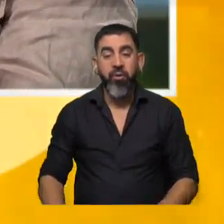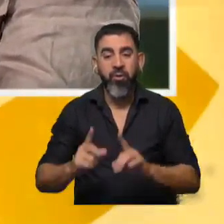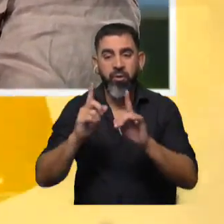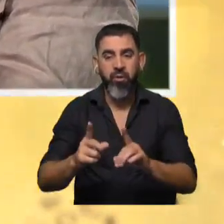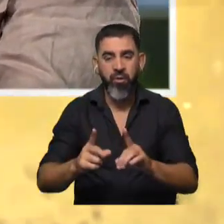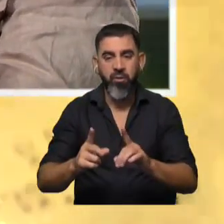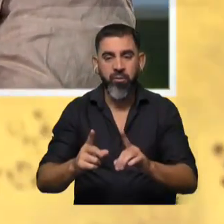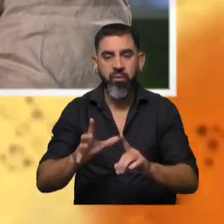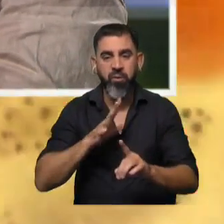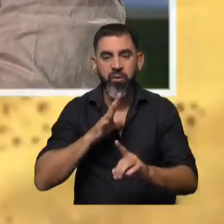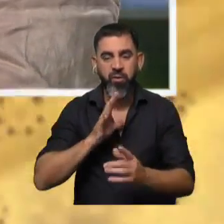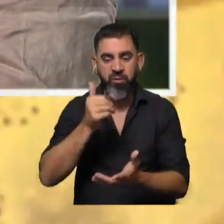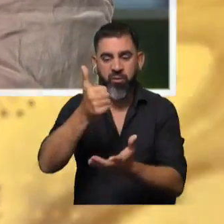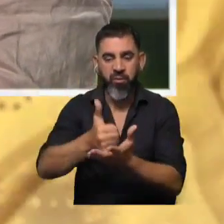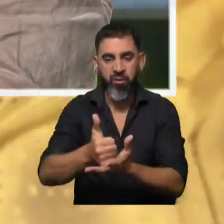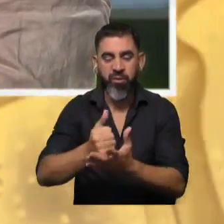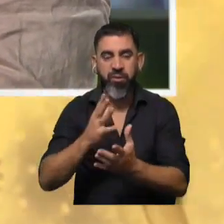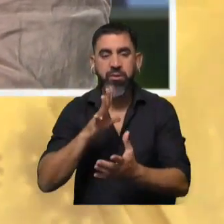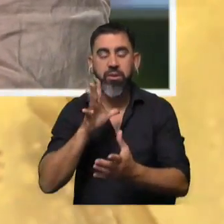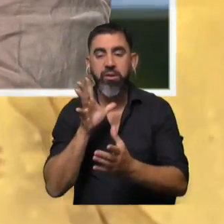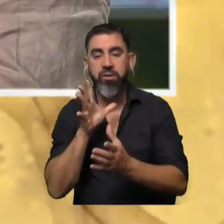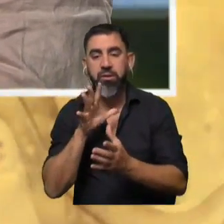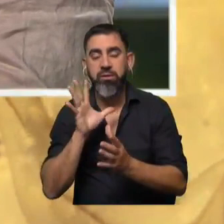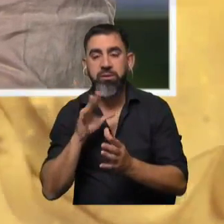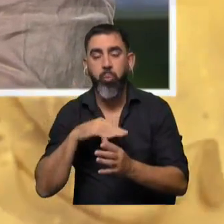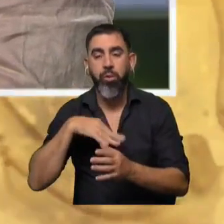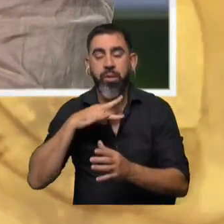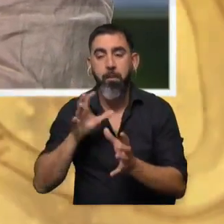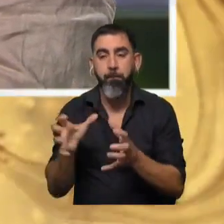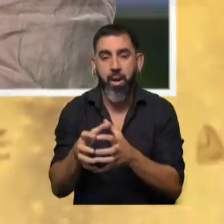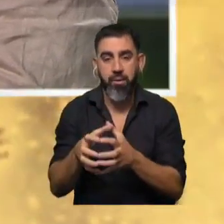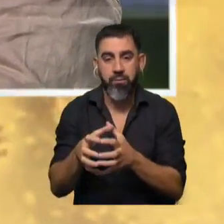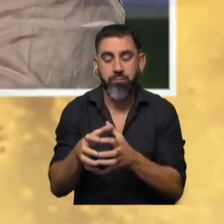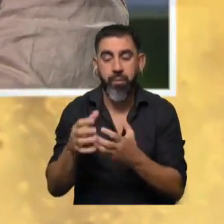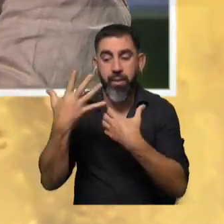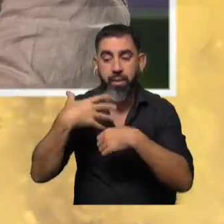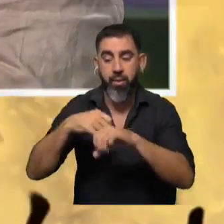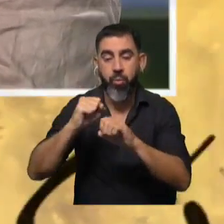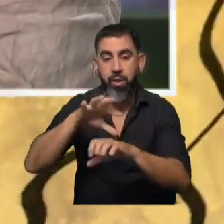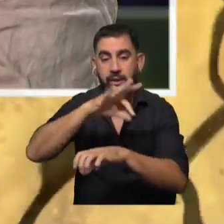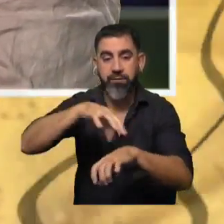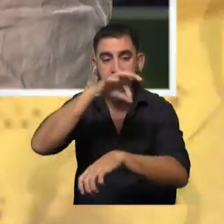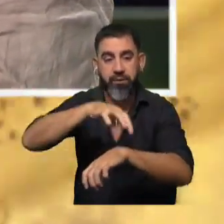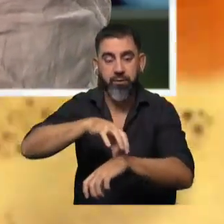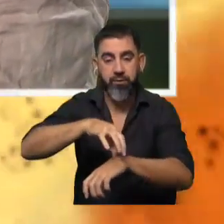es se coloca en el lugar una trampa para detectar la presencia del insecto y si ese insecto está